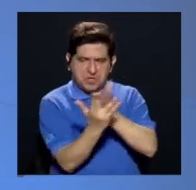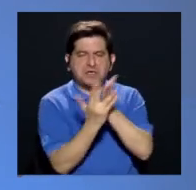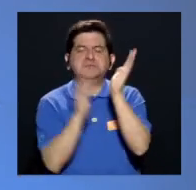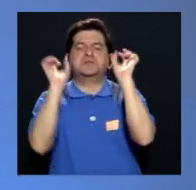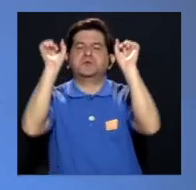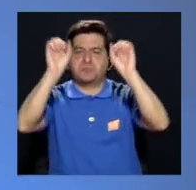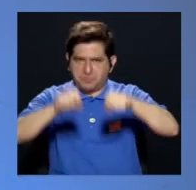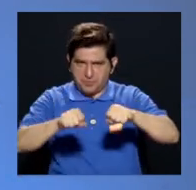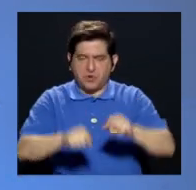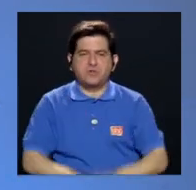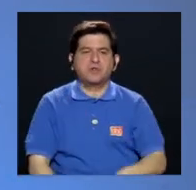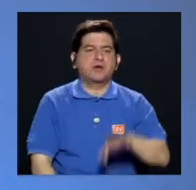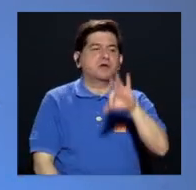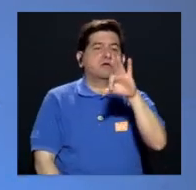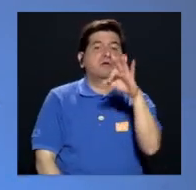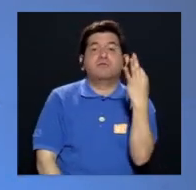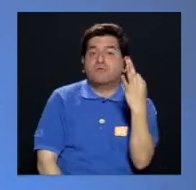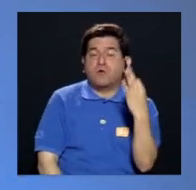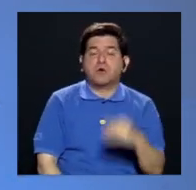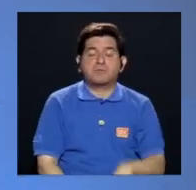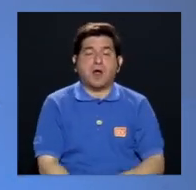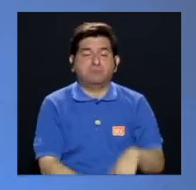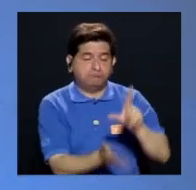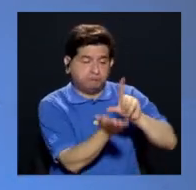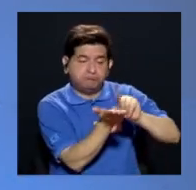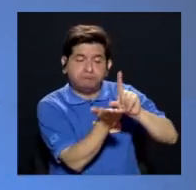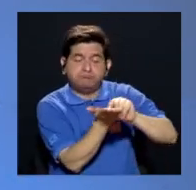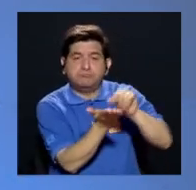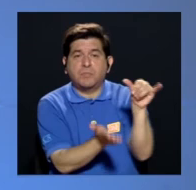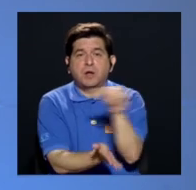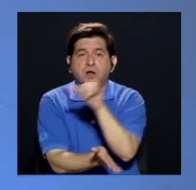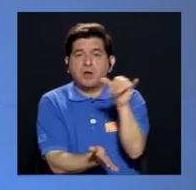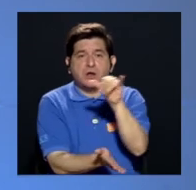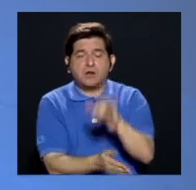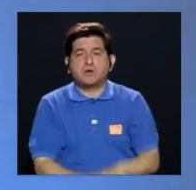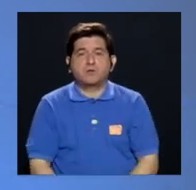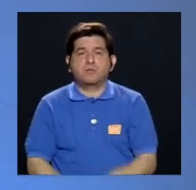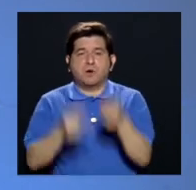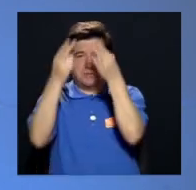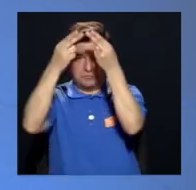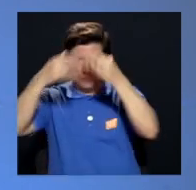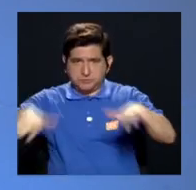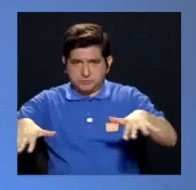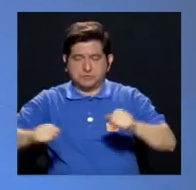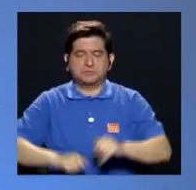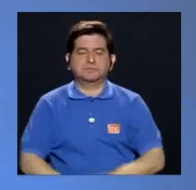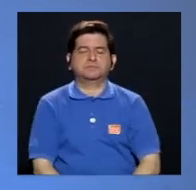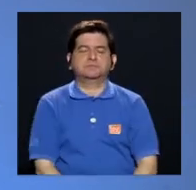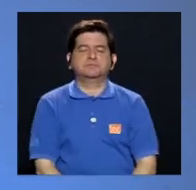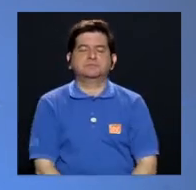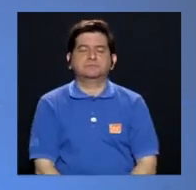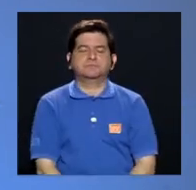accesible tanto de manera impresa como de manera digital.